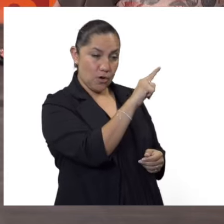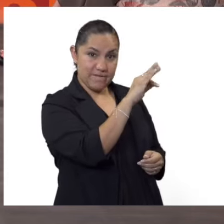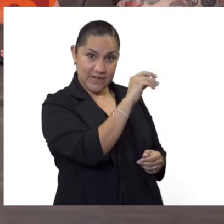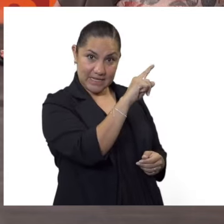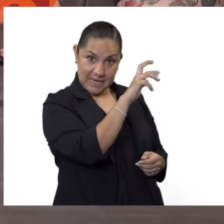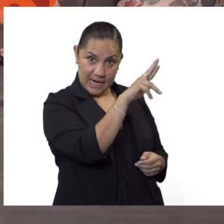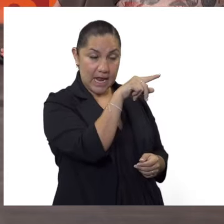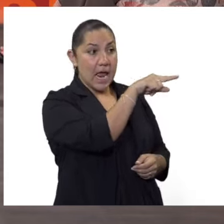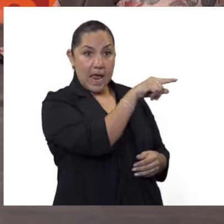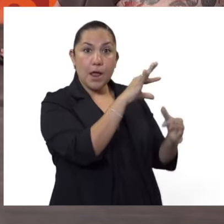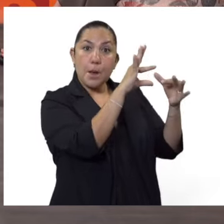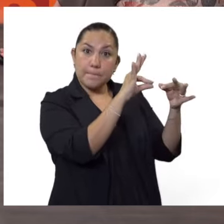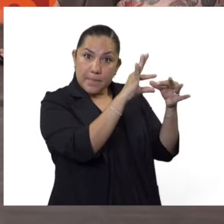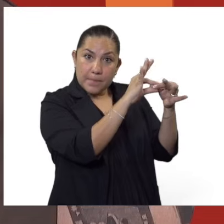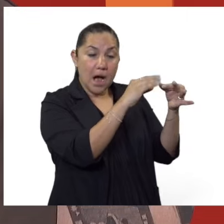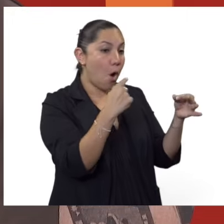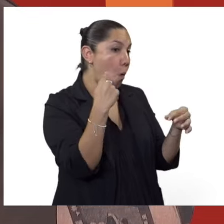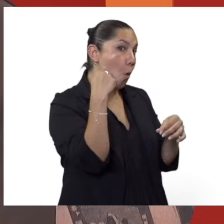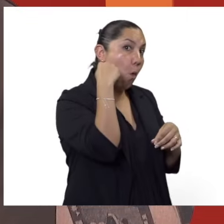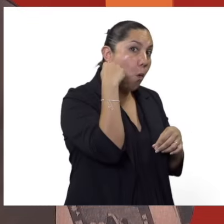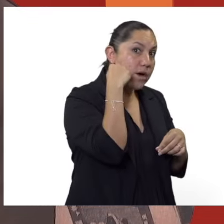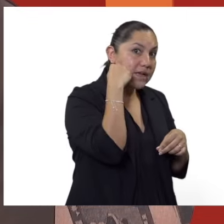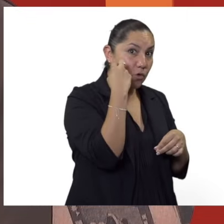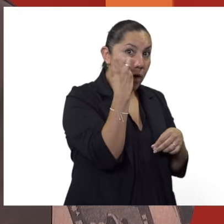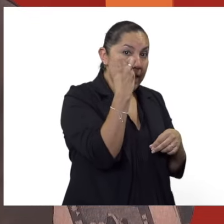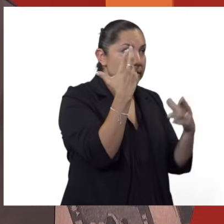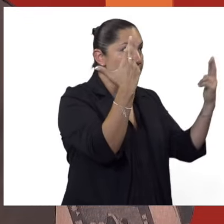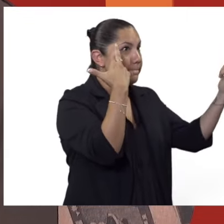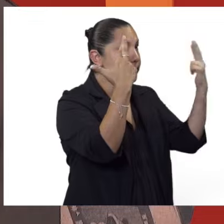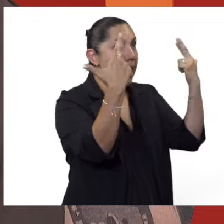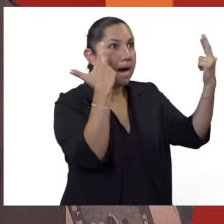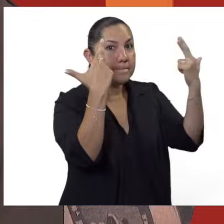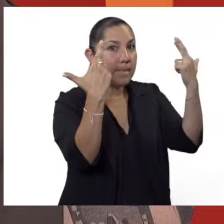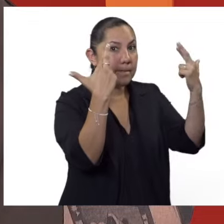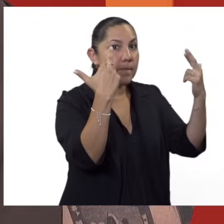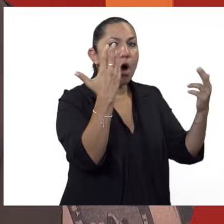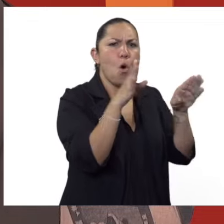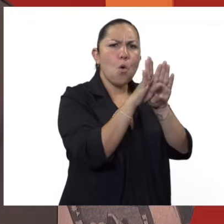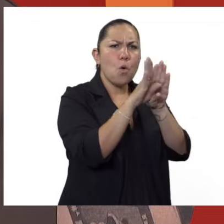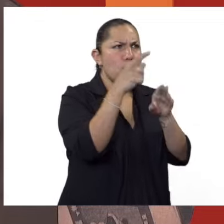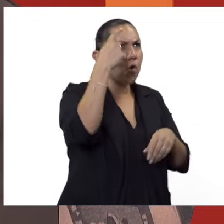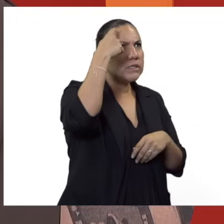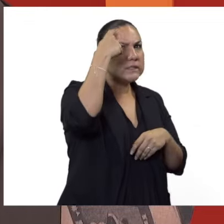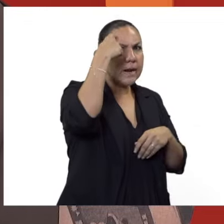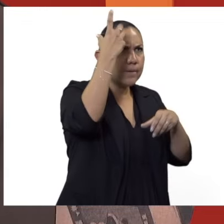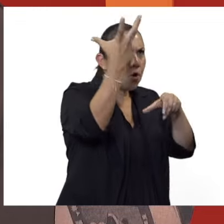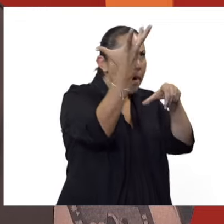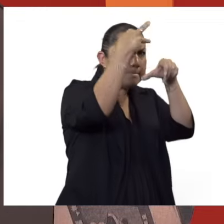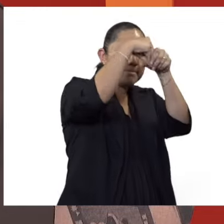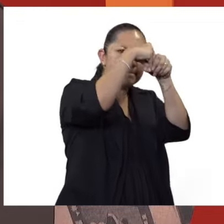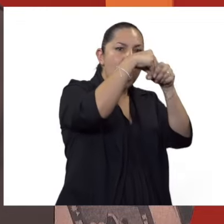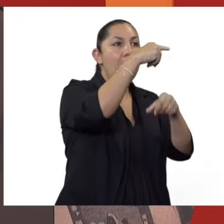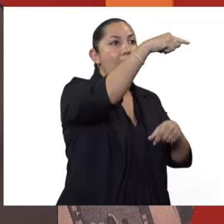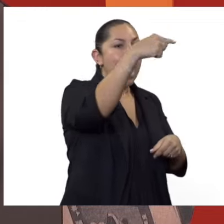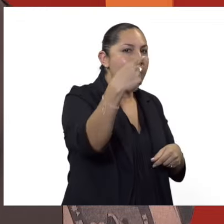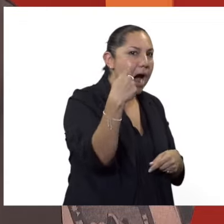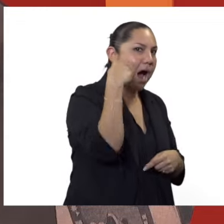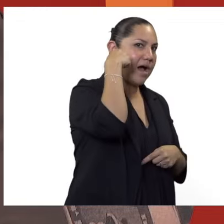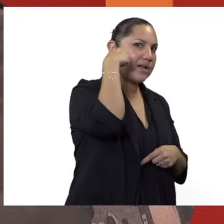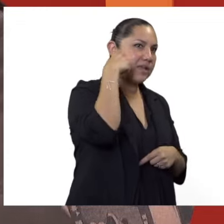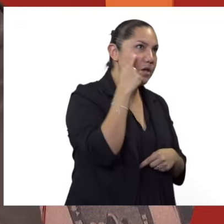flexer el oído es la puerta de entrada del sonido al Y entonces es ahí donde se